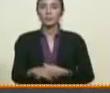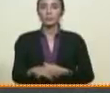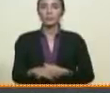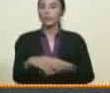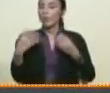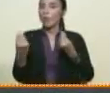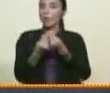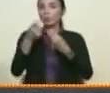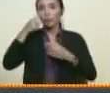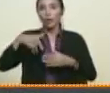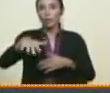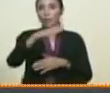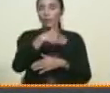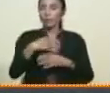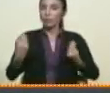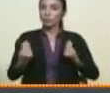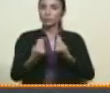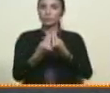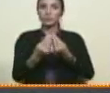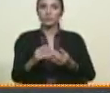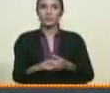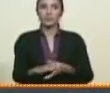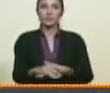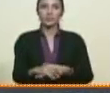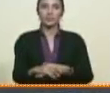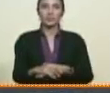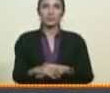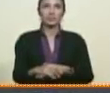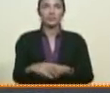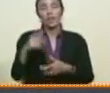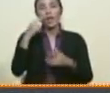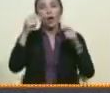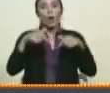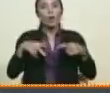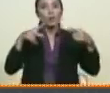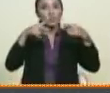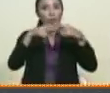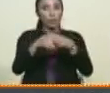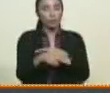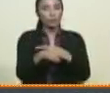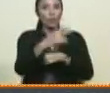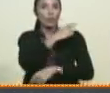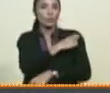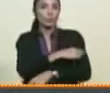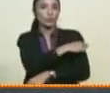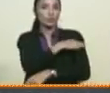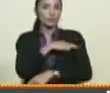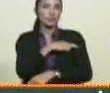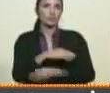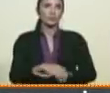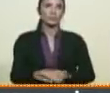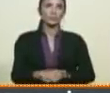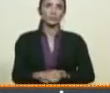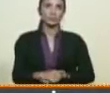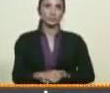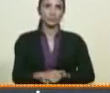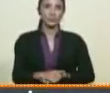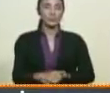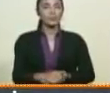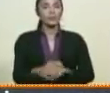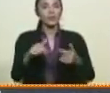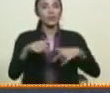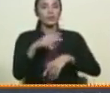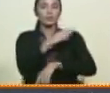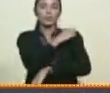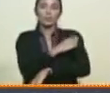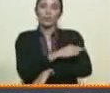he venido a inaugurar oficialmente el hospital de el vigía el hospital de el vigía